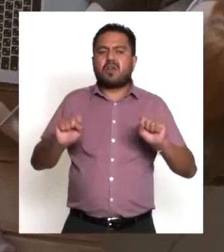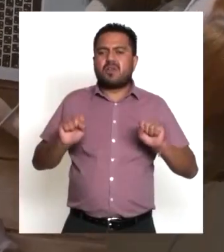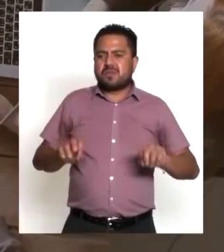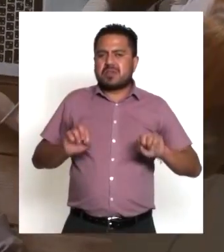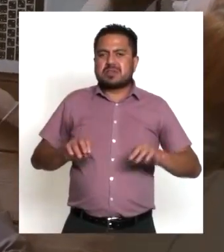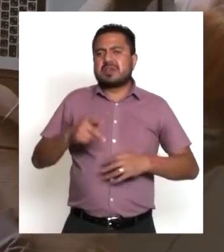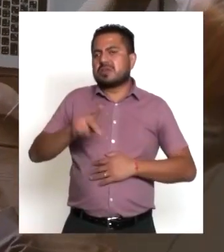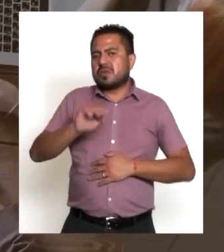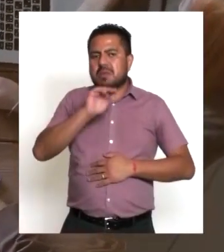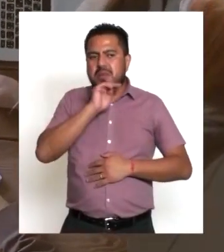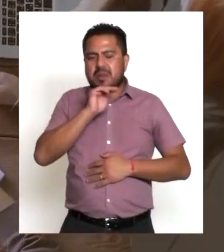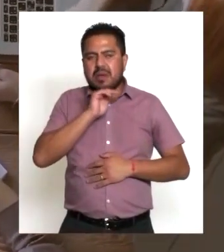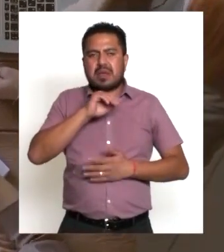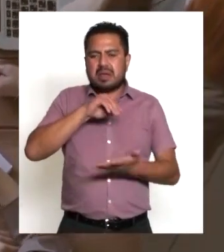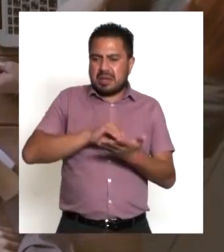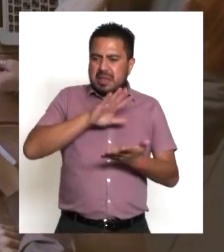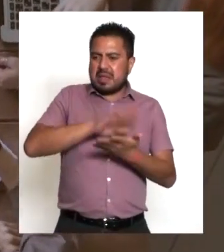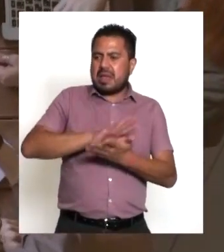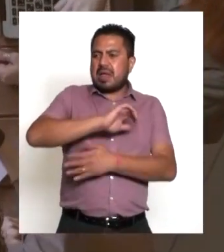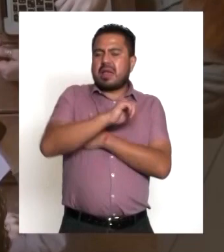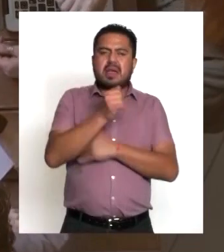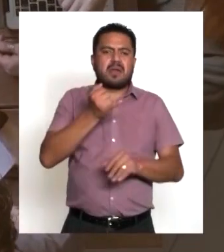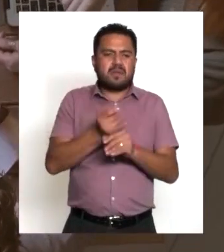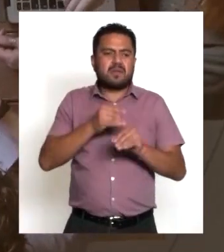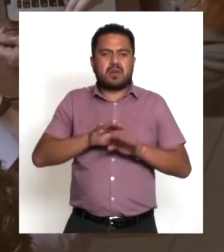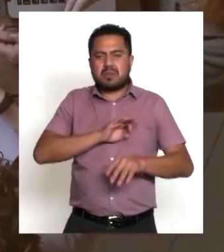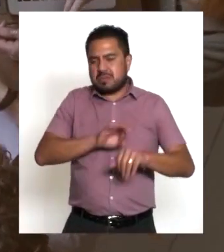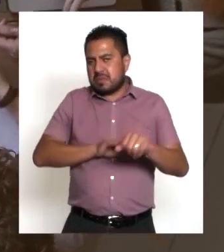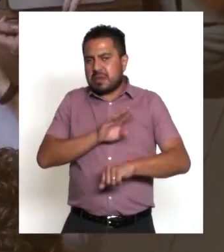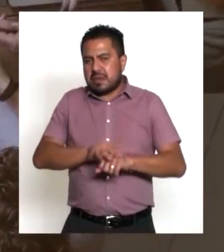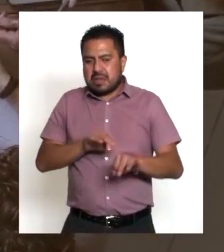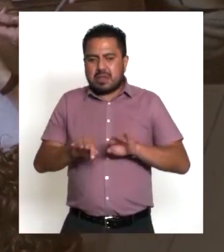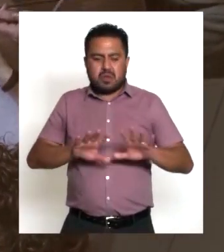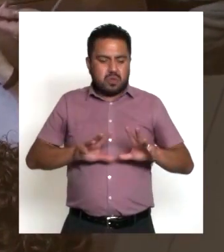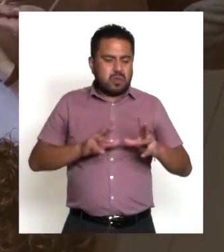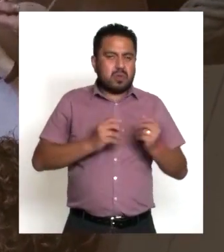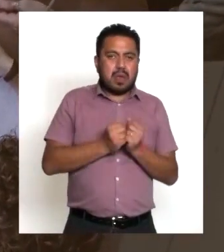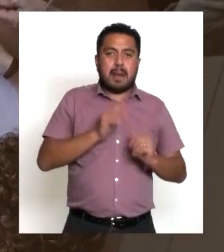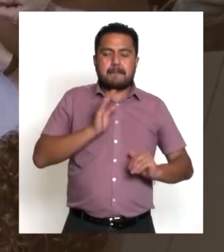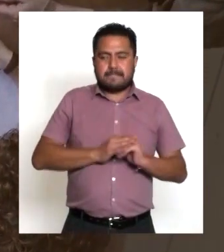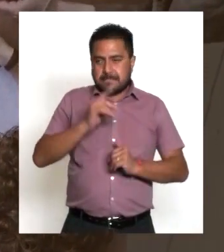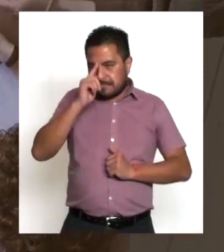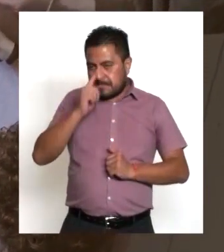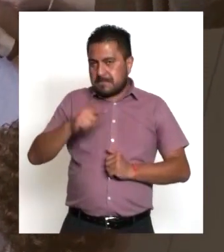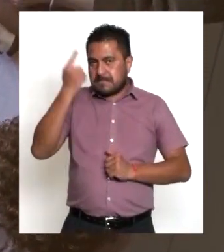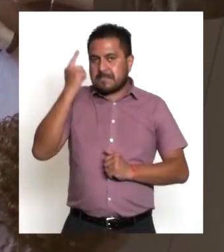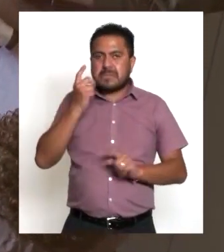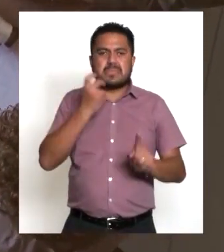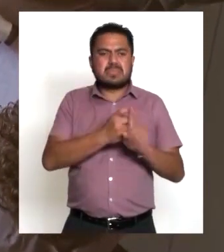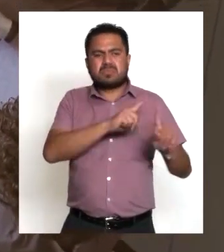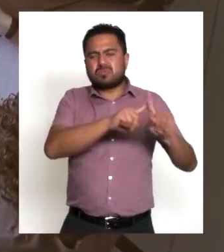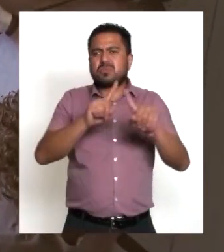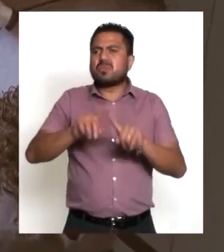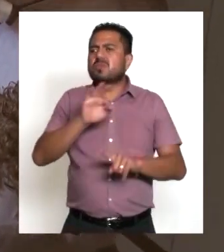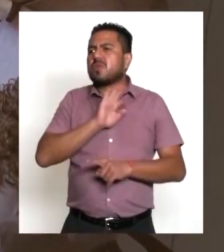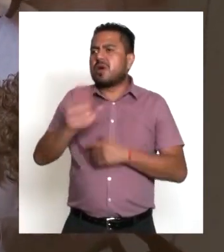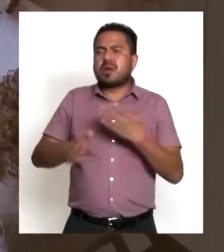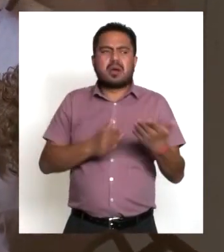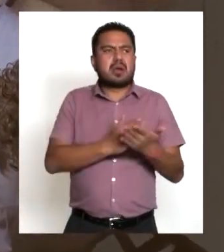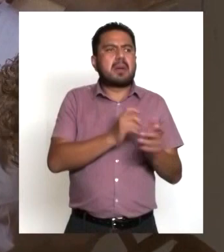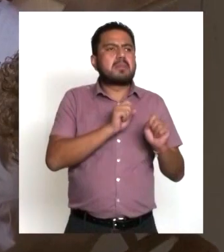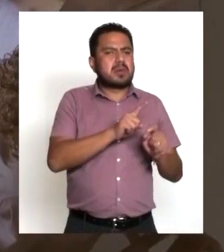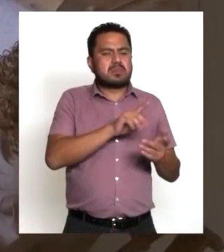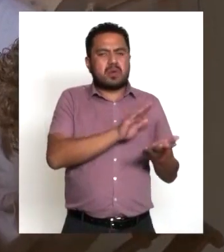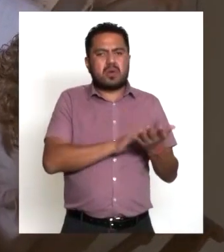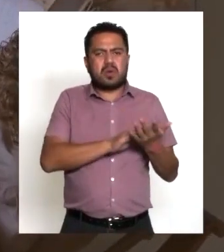en la oficina de tu mamá. Almacenar así la información permite que el trabajo colaborativo sea más fácil, pues varios pueden